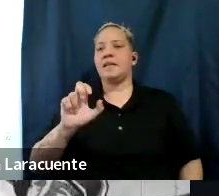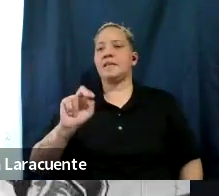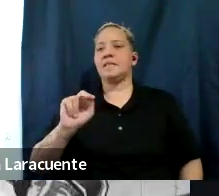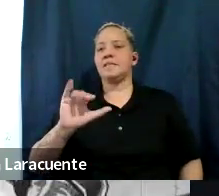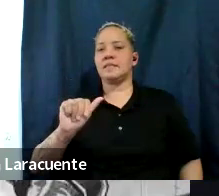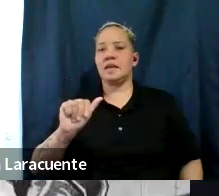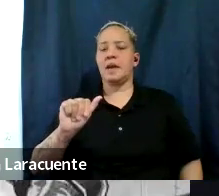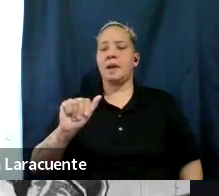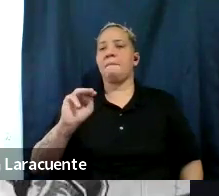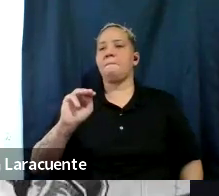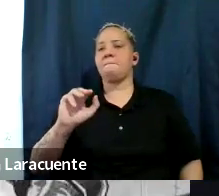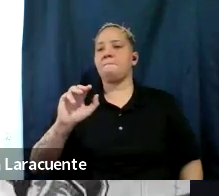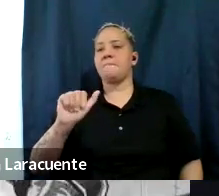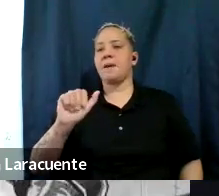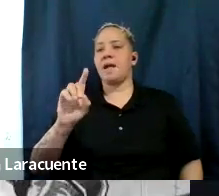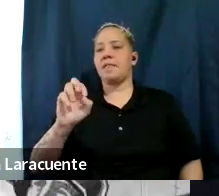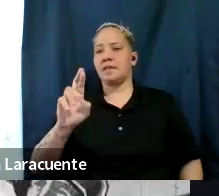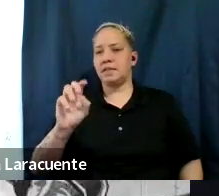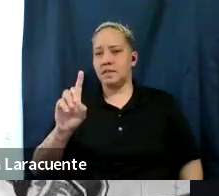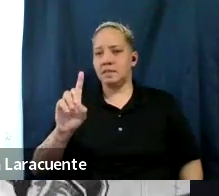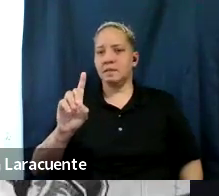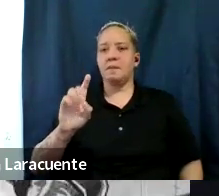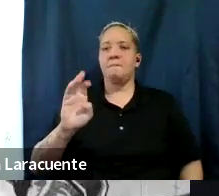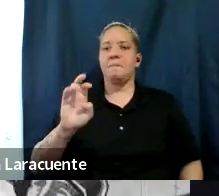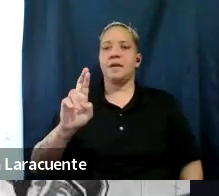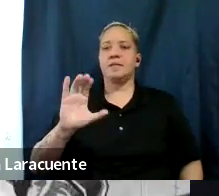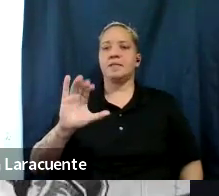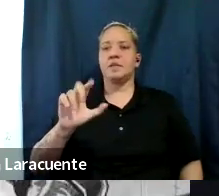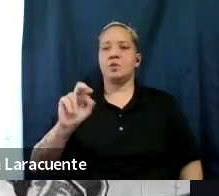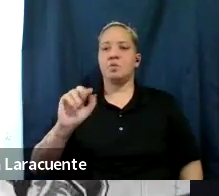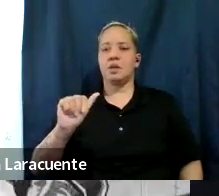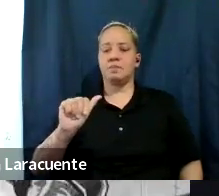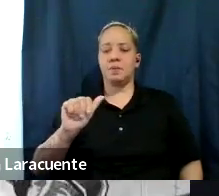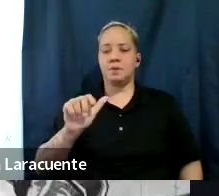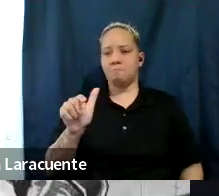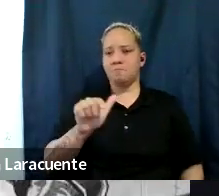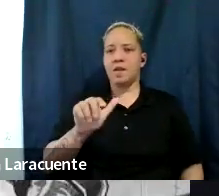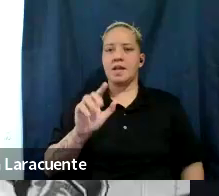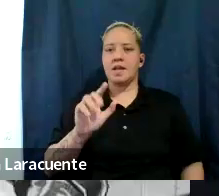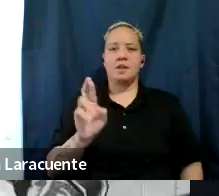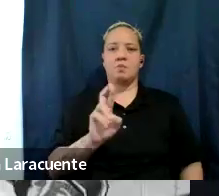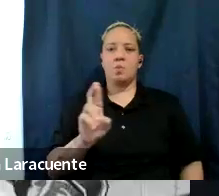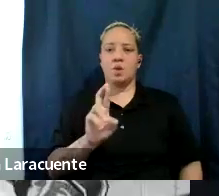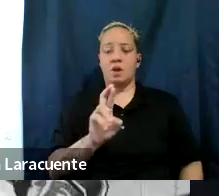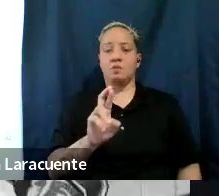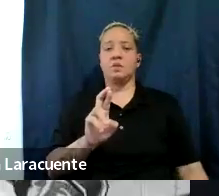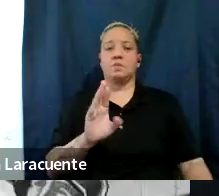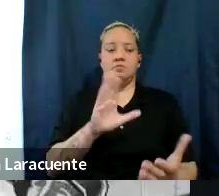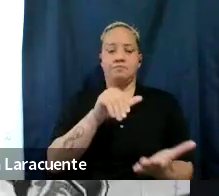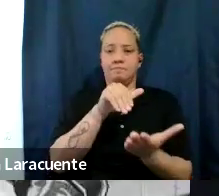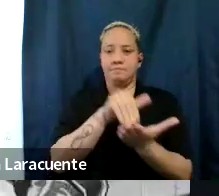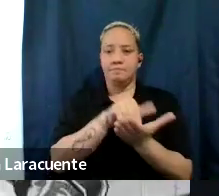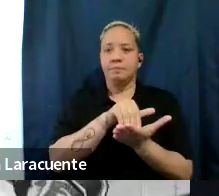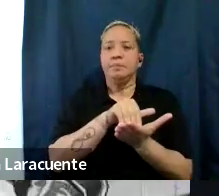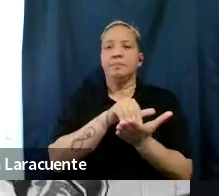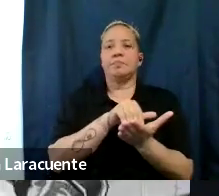Madrid y Barcelona caen del lado republicano y se convierten, por tanto, en núcleos urbanos de